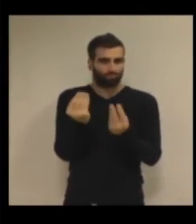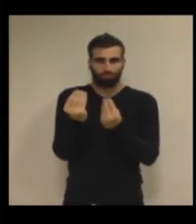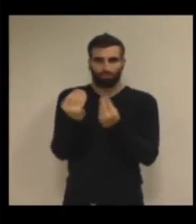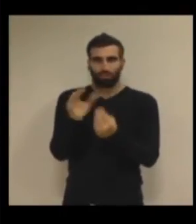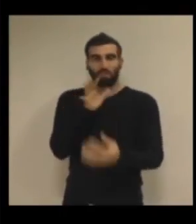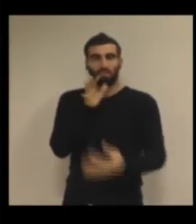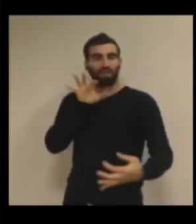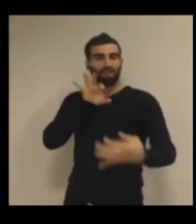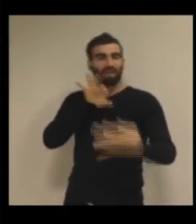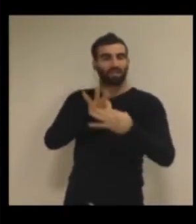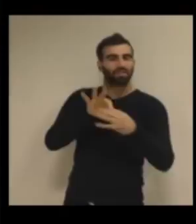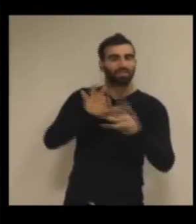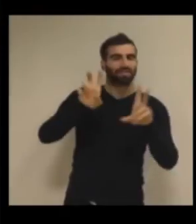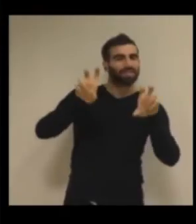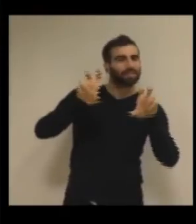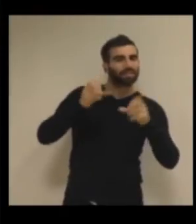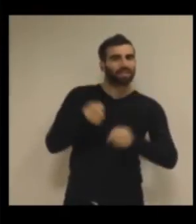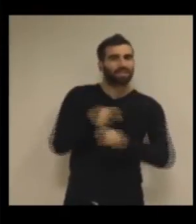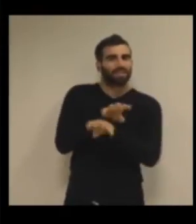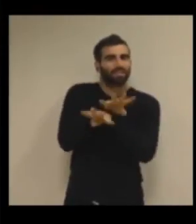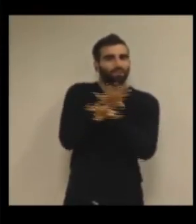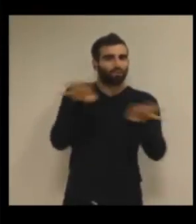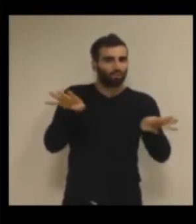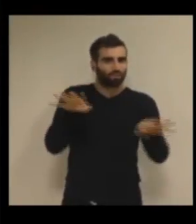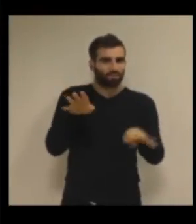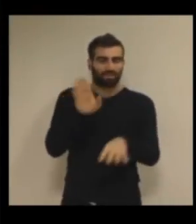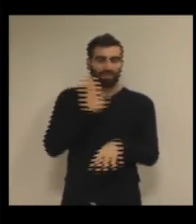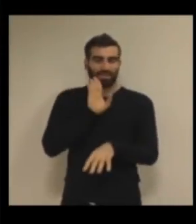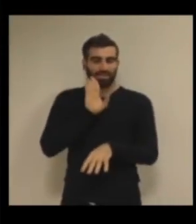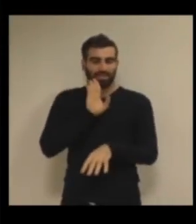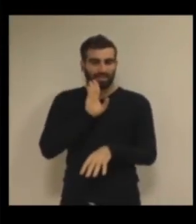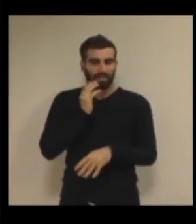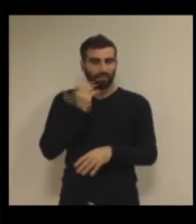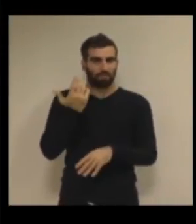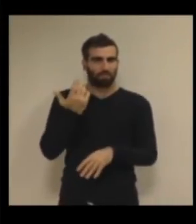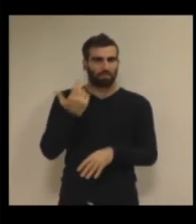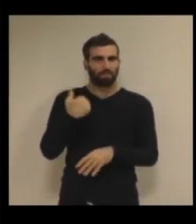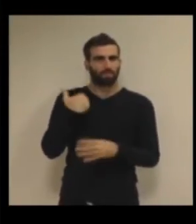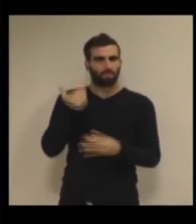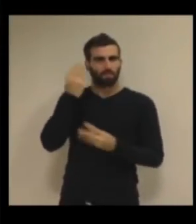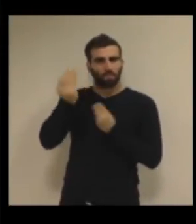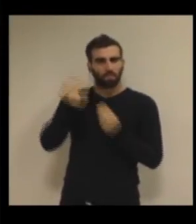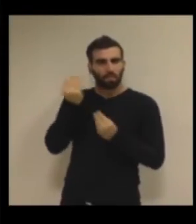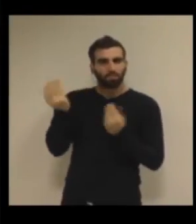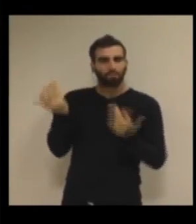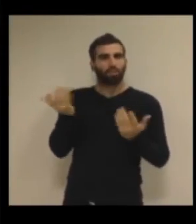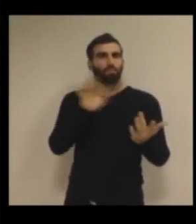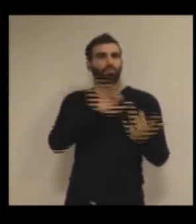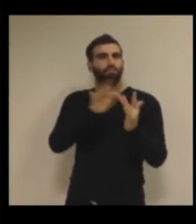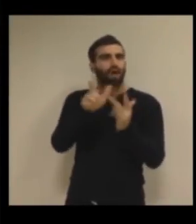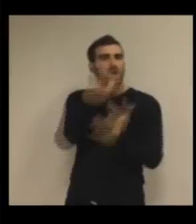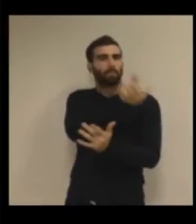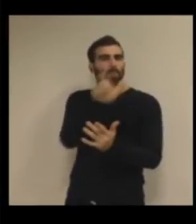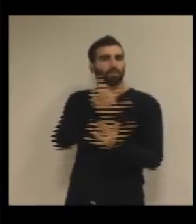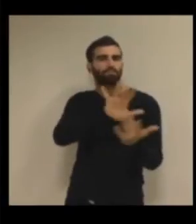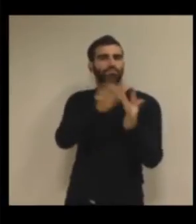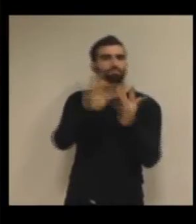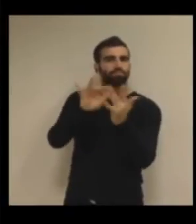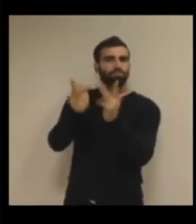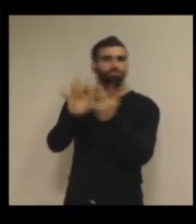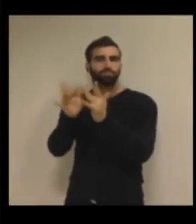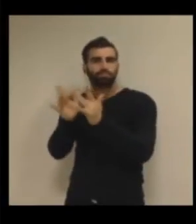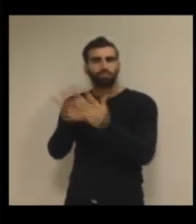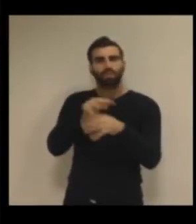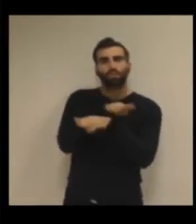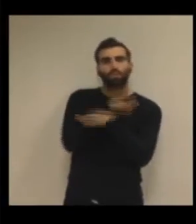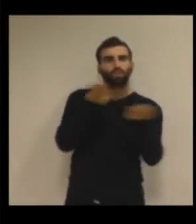tema de difusión que antes decías, es que soy un convencido de que el boca a boca es la mejor difusión,